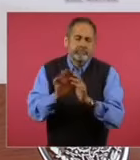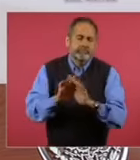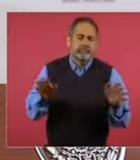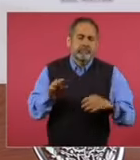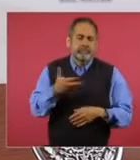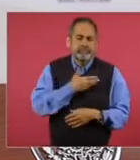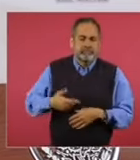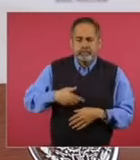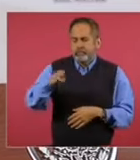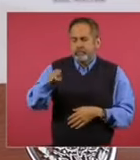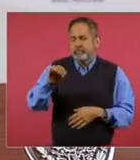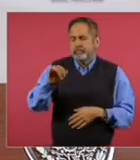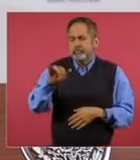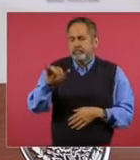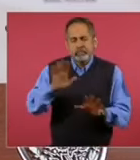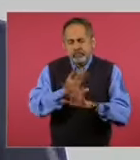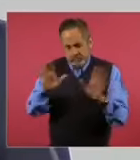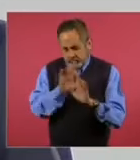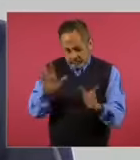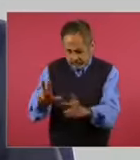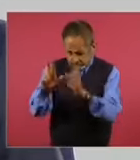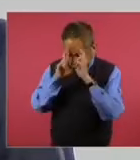Milei. No.